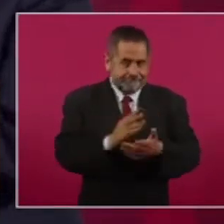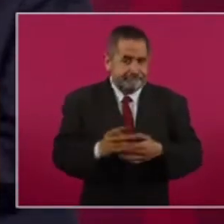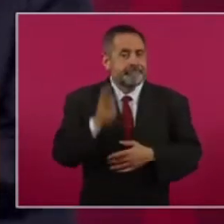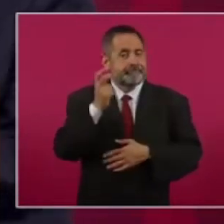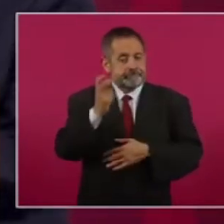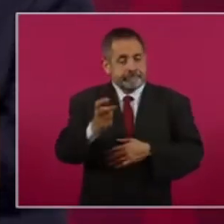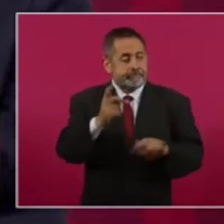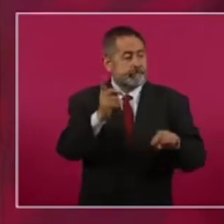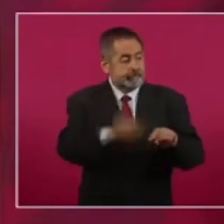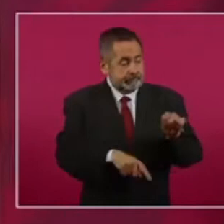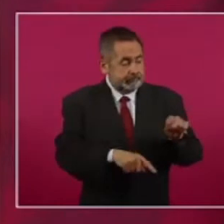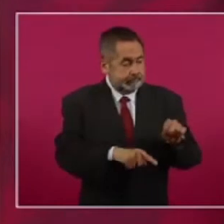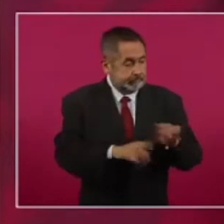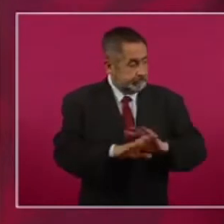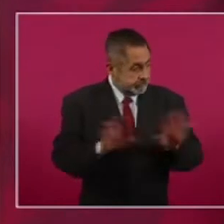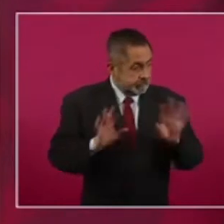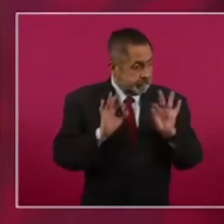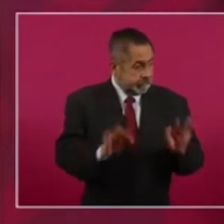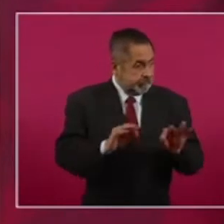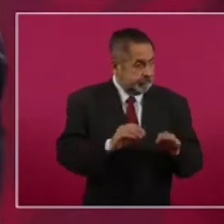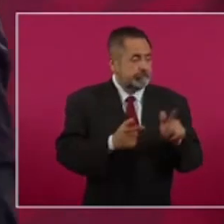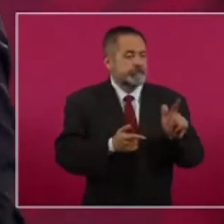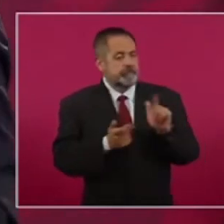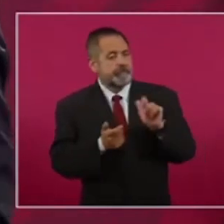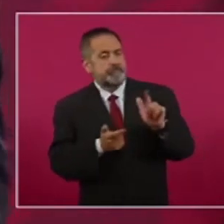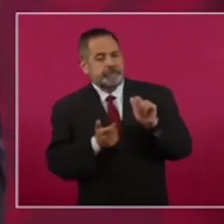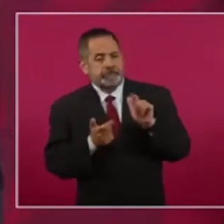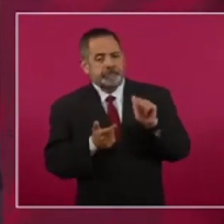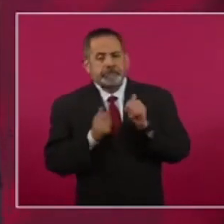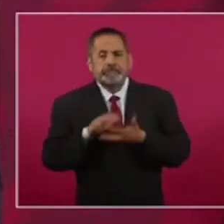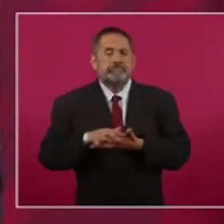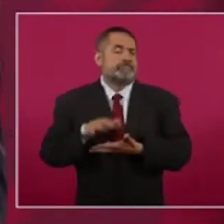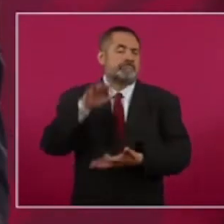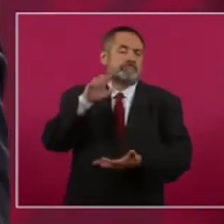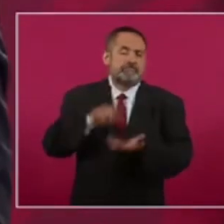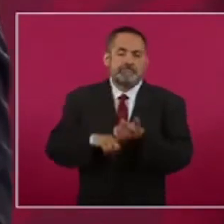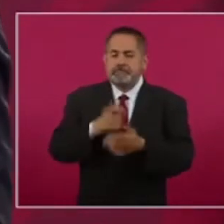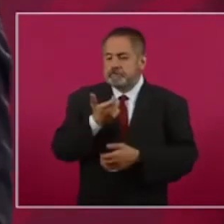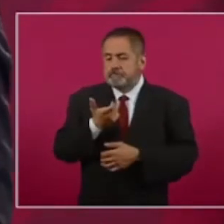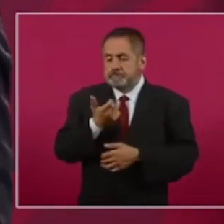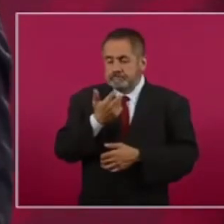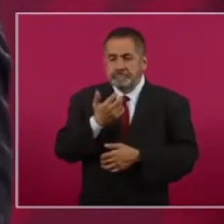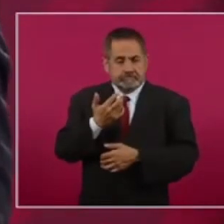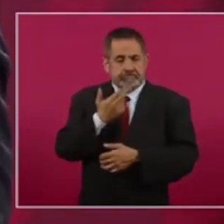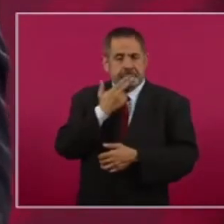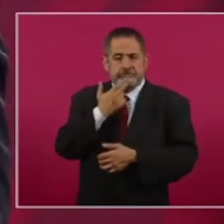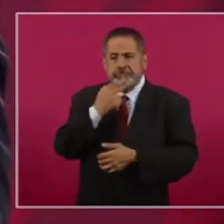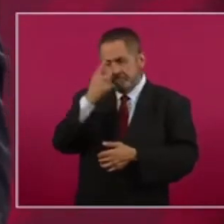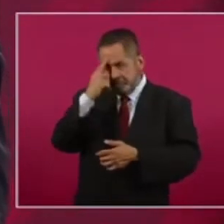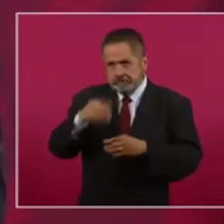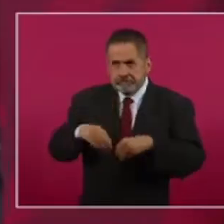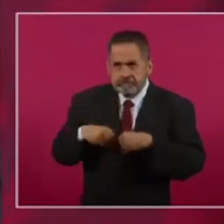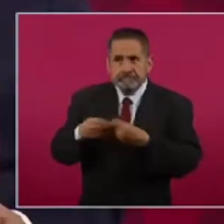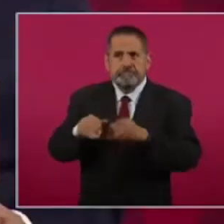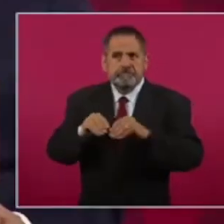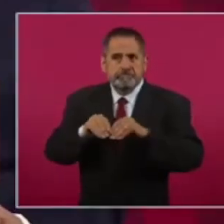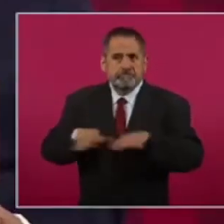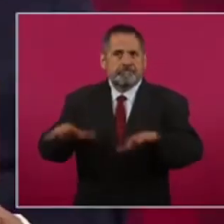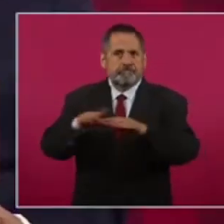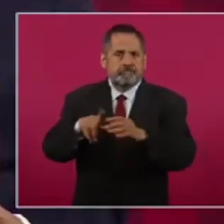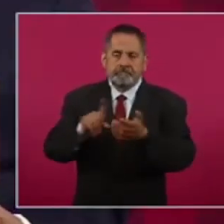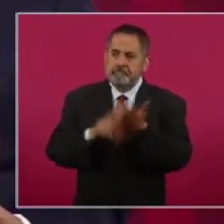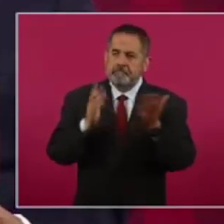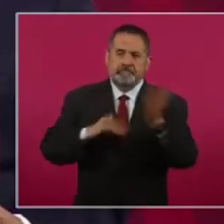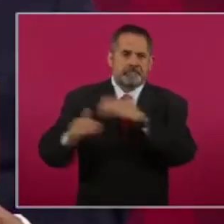nos permite, es una fuente de financiamiento para el desarrollo de nuestro país y para beneficio de la